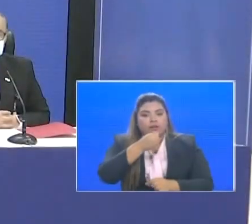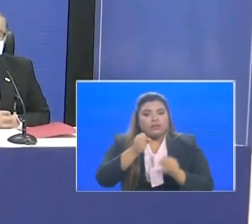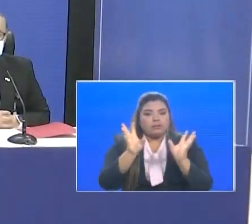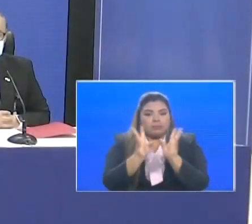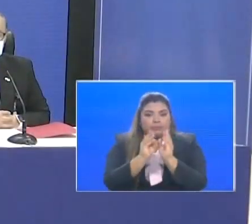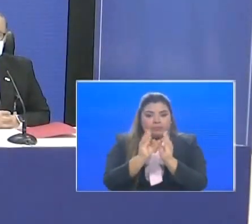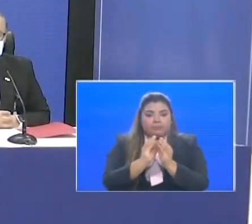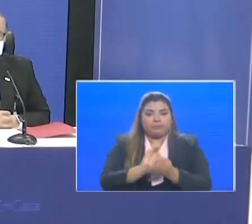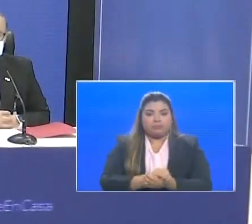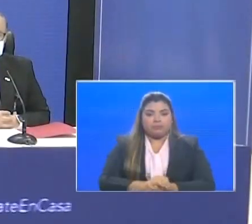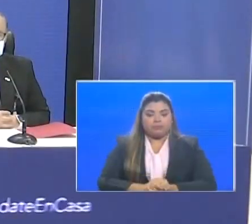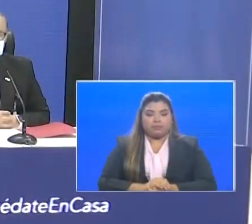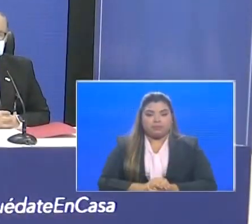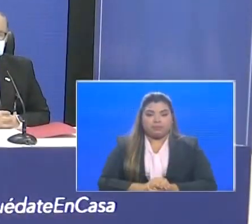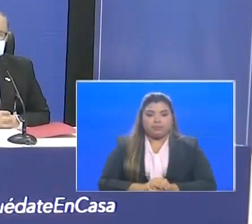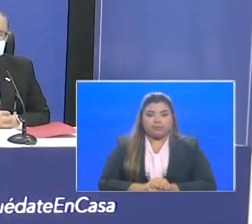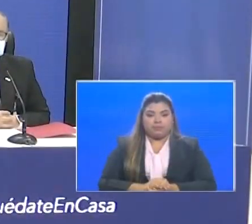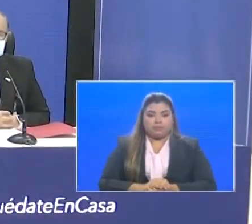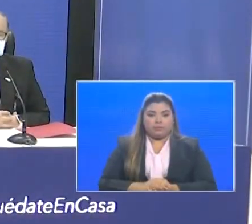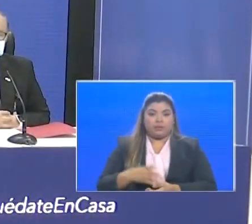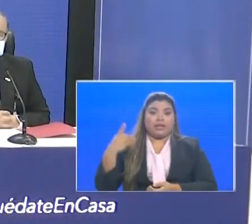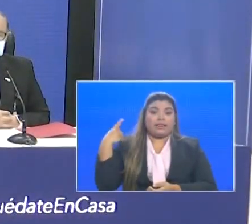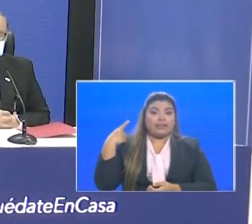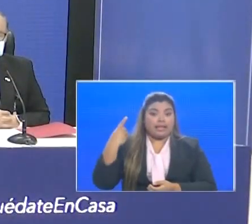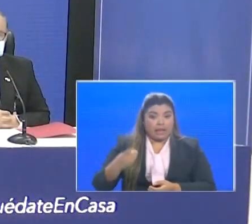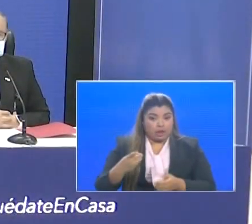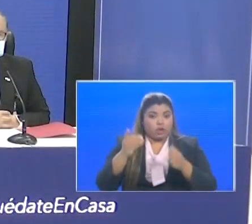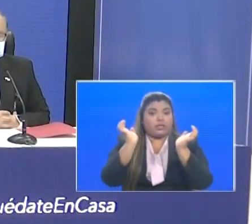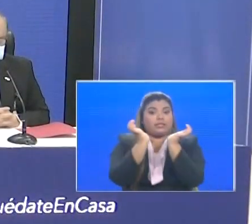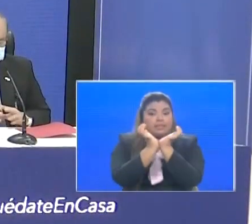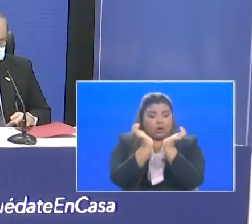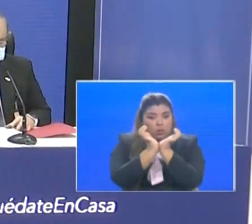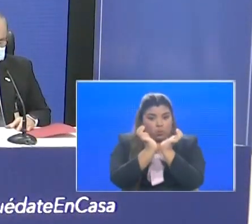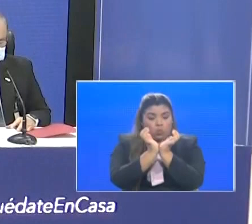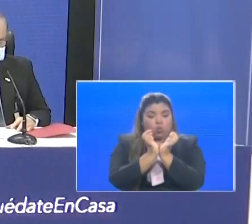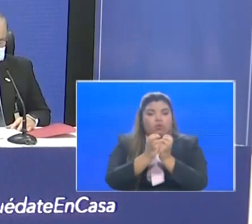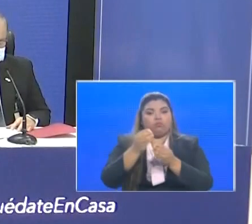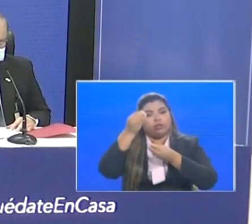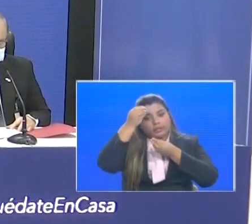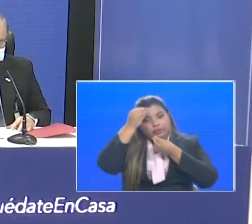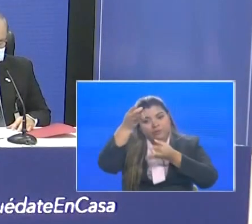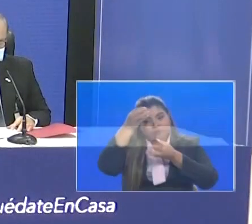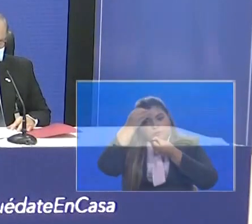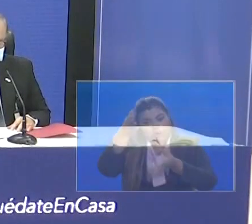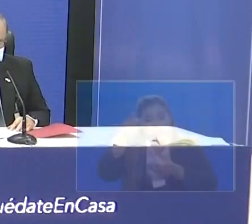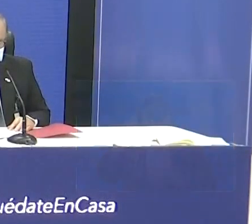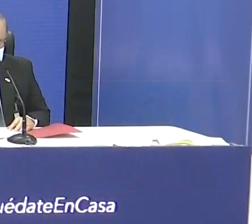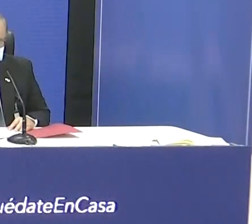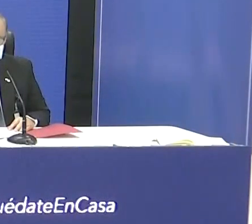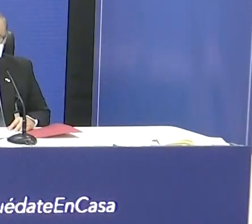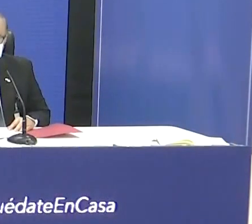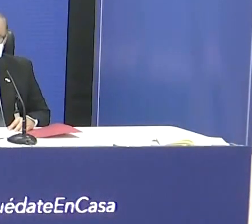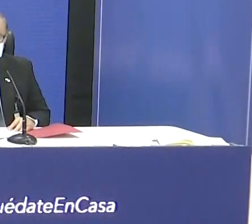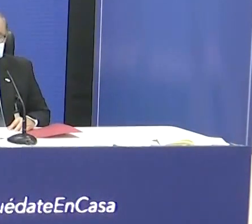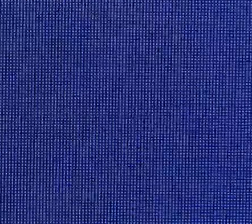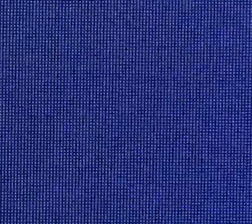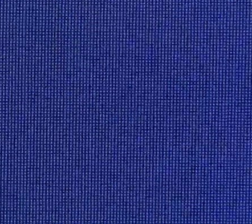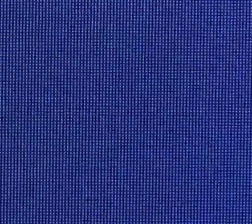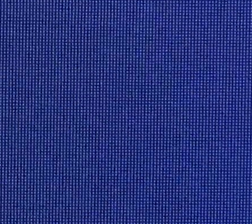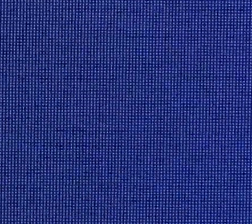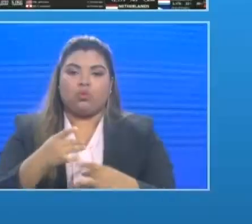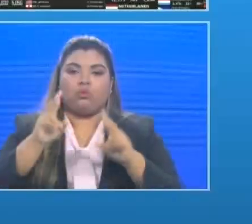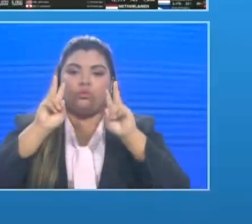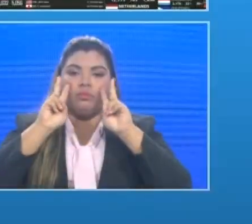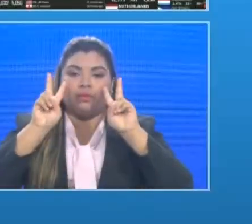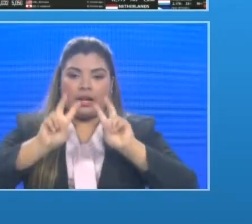la oportunidad al señor director general de la Caja para ver los temas que tienen que ver con salud y posteriormente revisar los